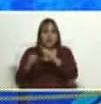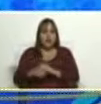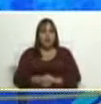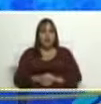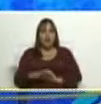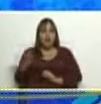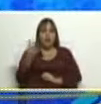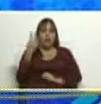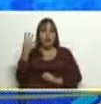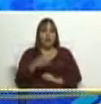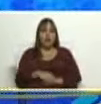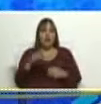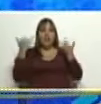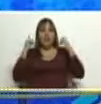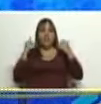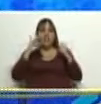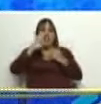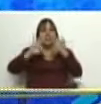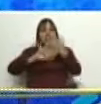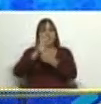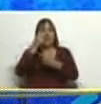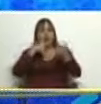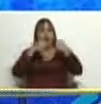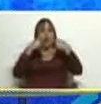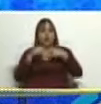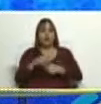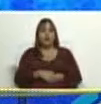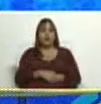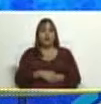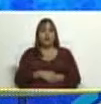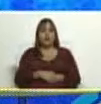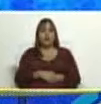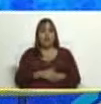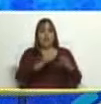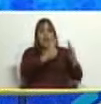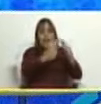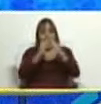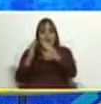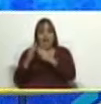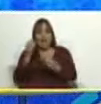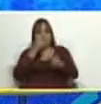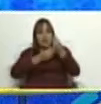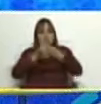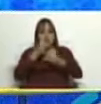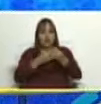Cuatro, fiesta tricolor a través de las casas de alimentación,